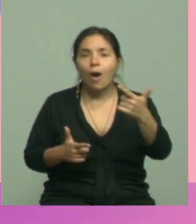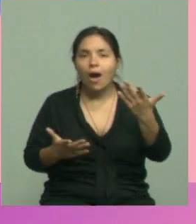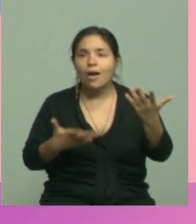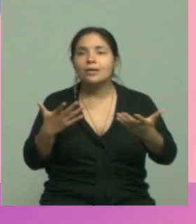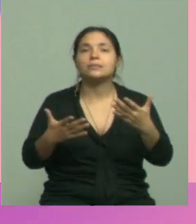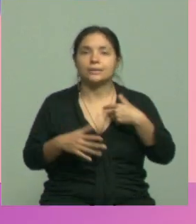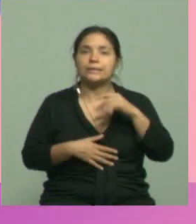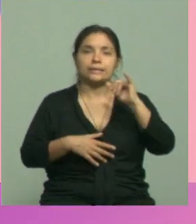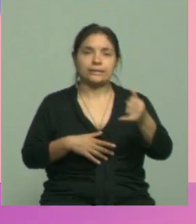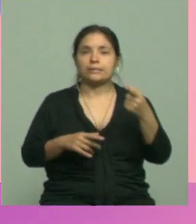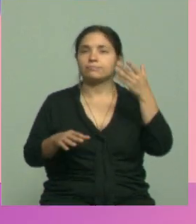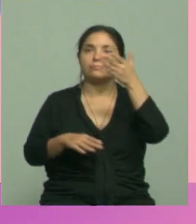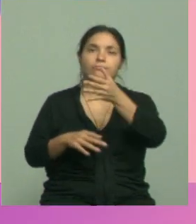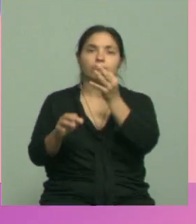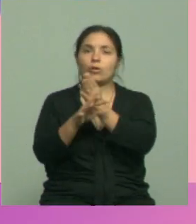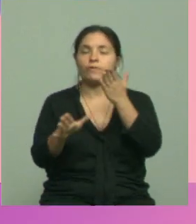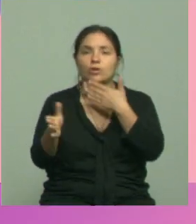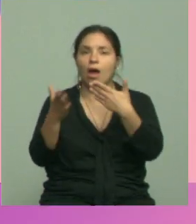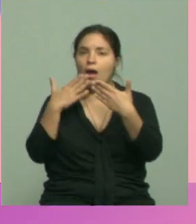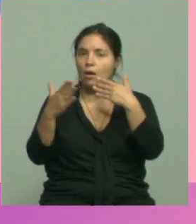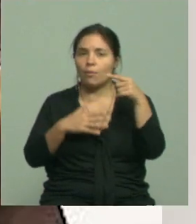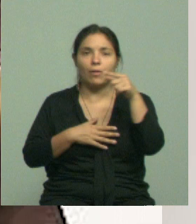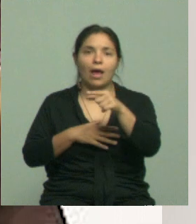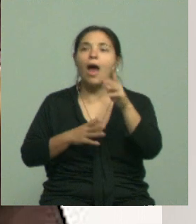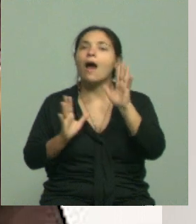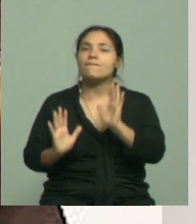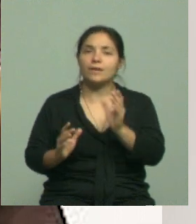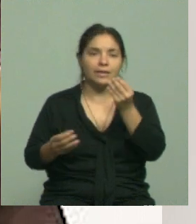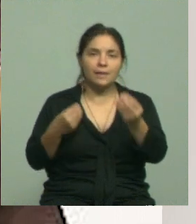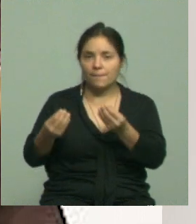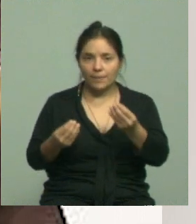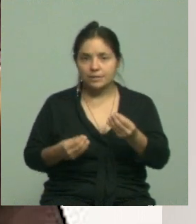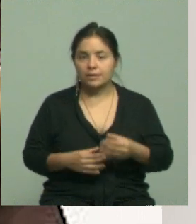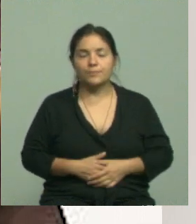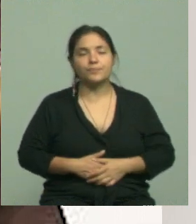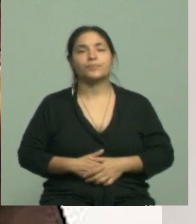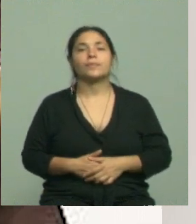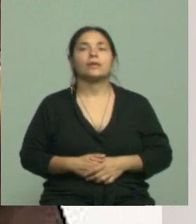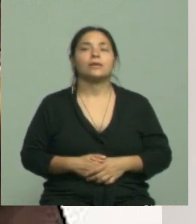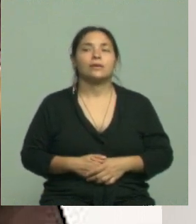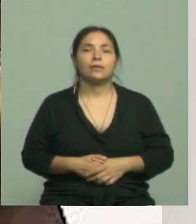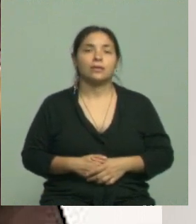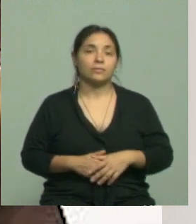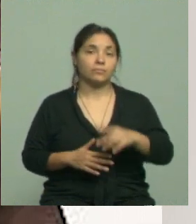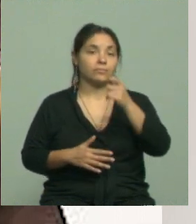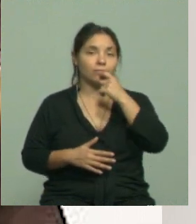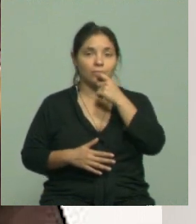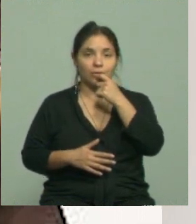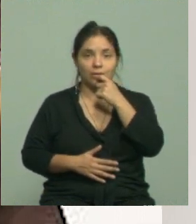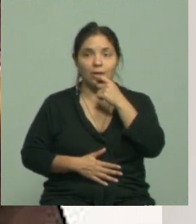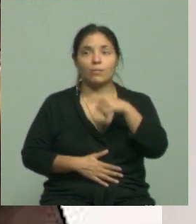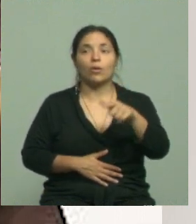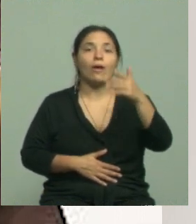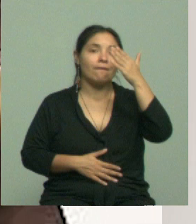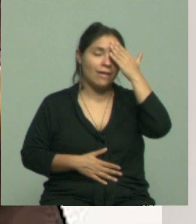una consulta con los especialistas para ver qué es lo que puede estar ocurriendo. Por lo general, estas patologías de disfonías